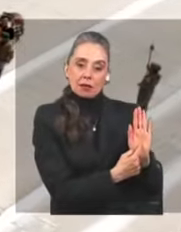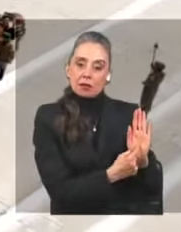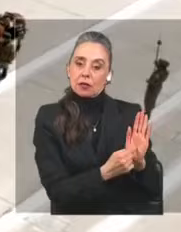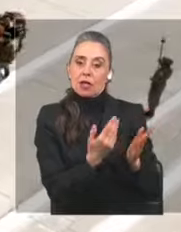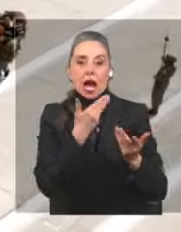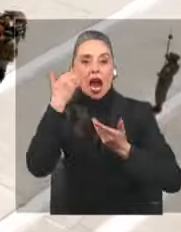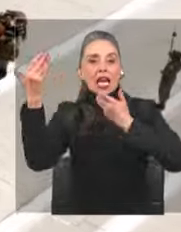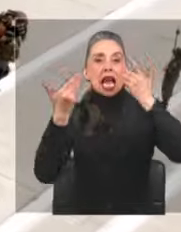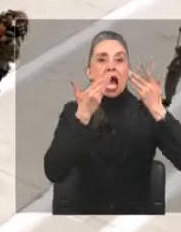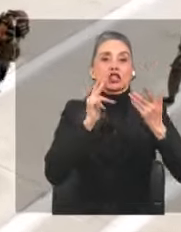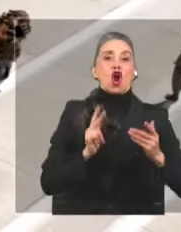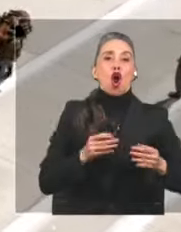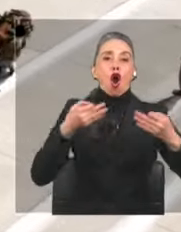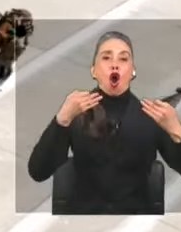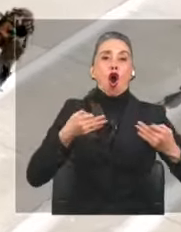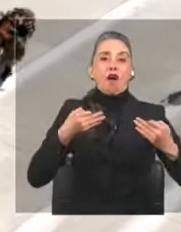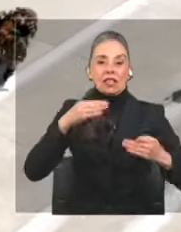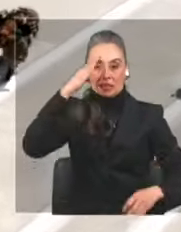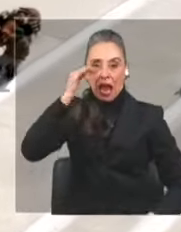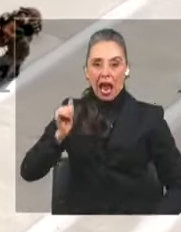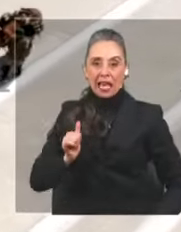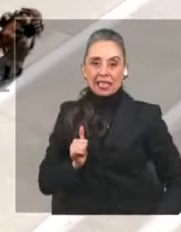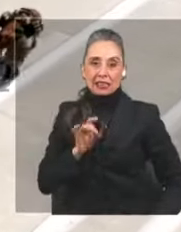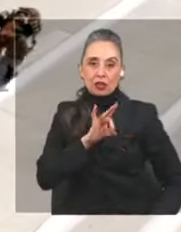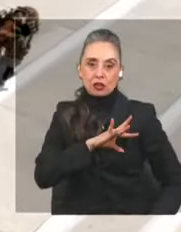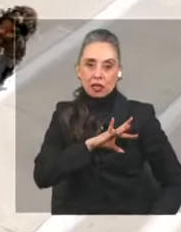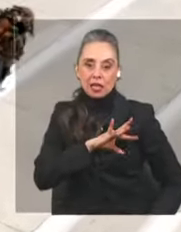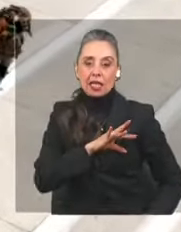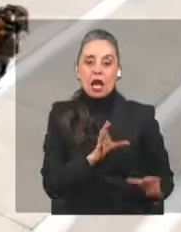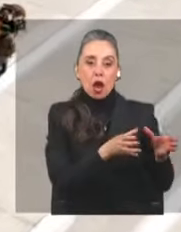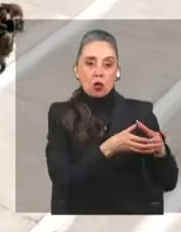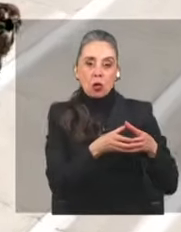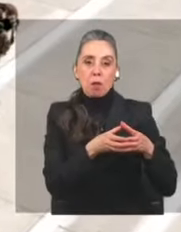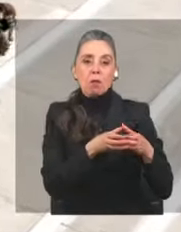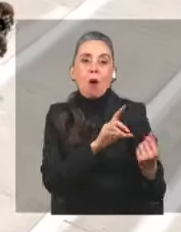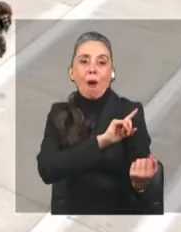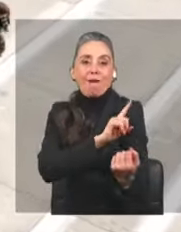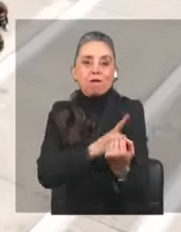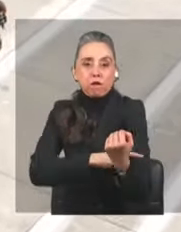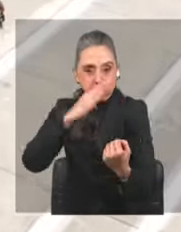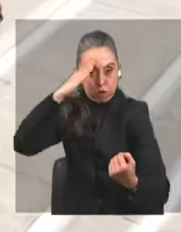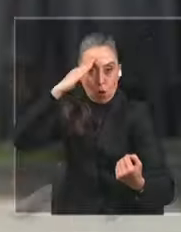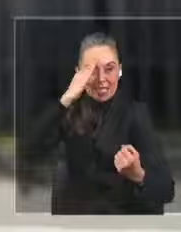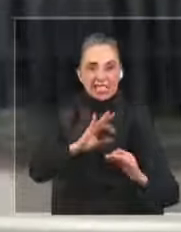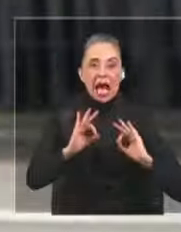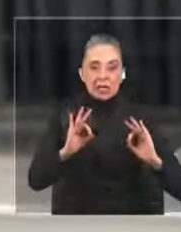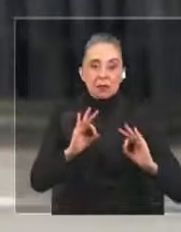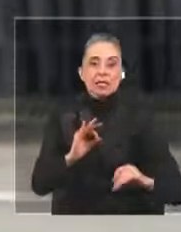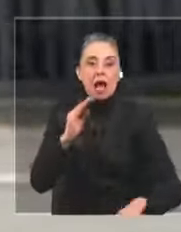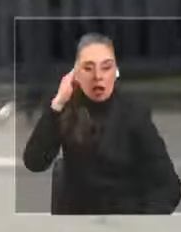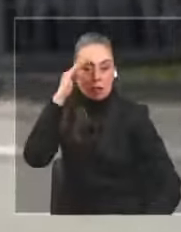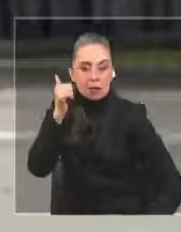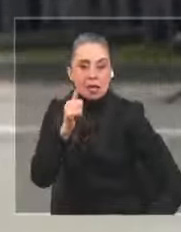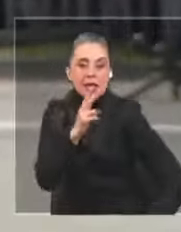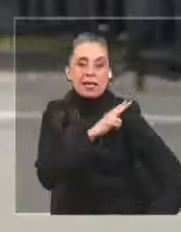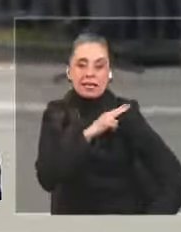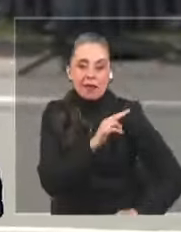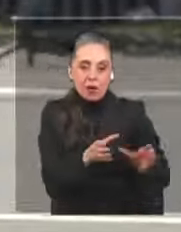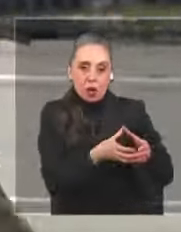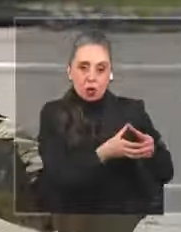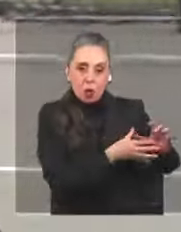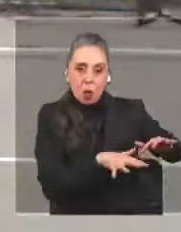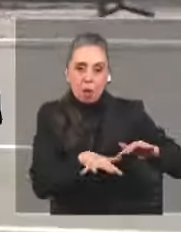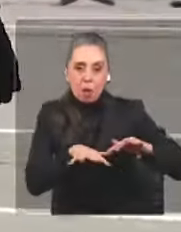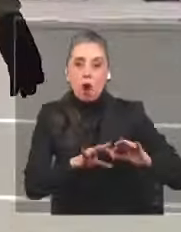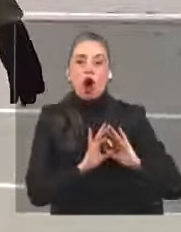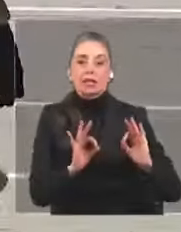del himno oficial del Ejército de Chile, el subescalón Fuerzas Especiales, al mando del comandante de la Brigada de Operaciones